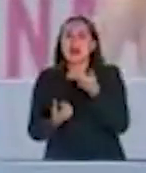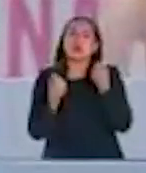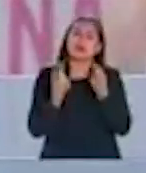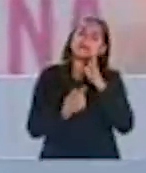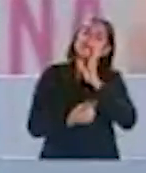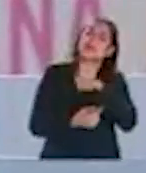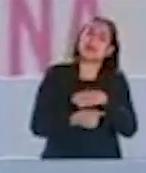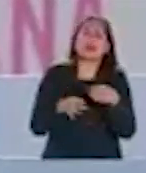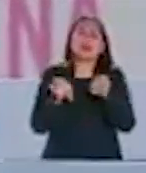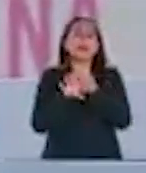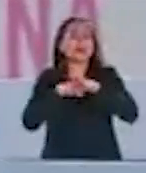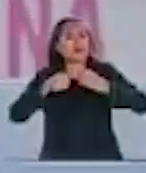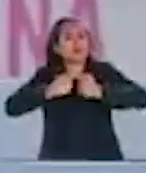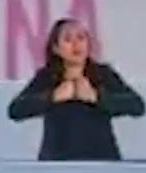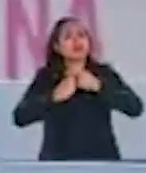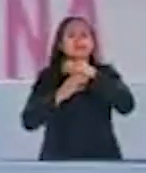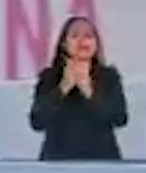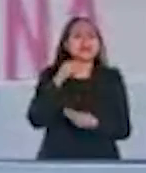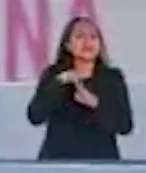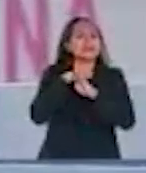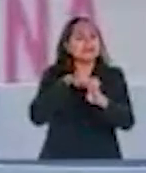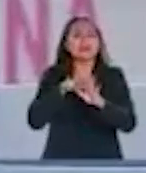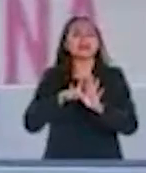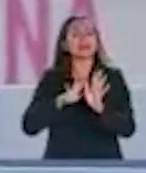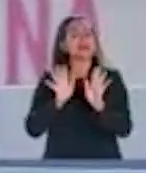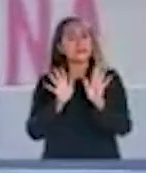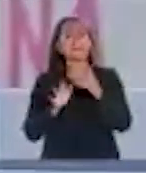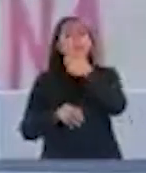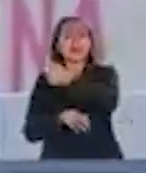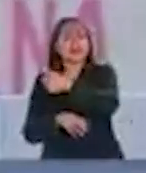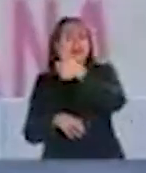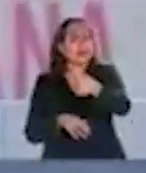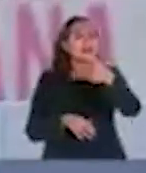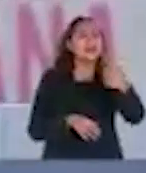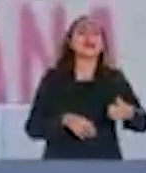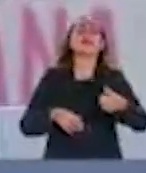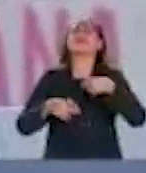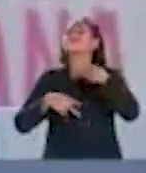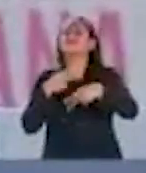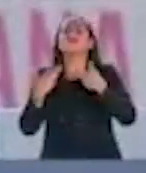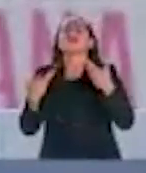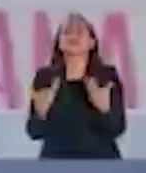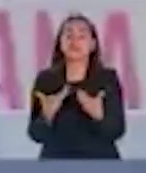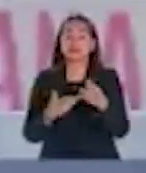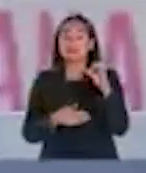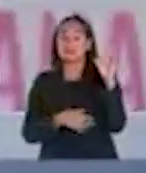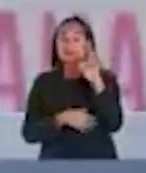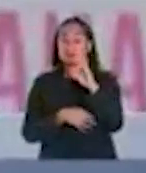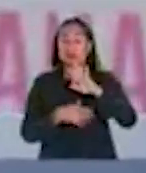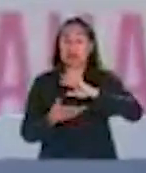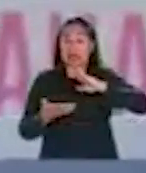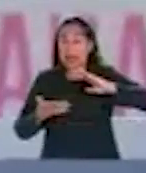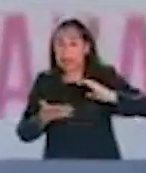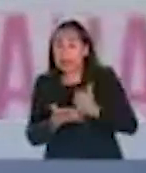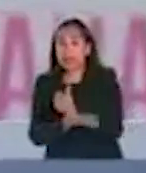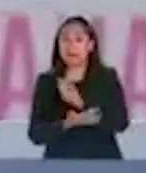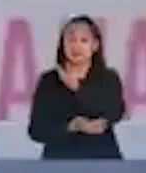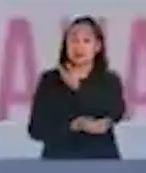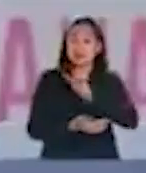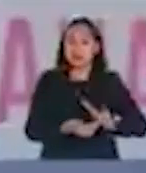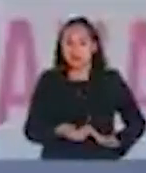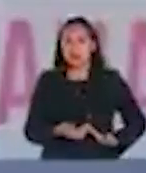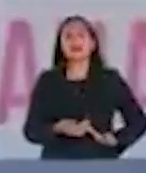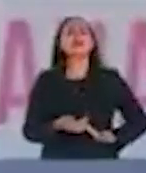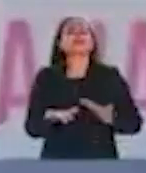los migrantes que ofrece cada uno de ustedes justamente en caso de ganar la presidencia para que